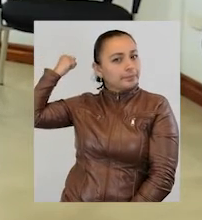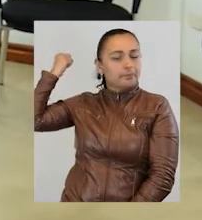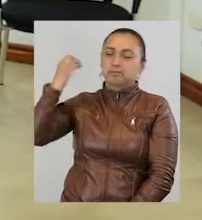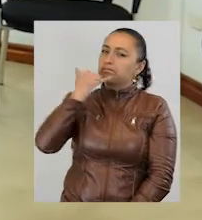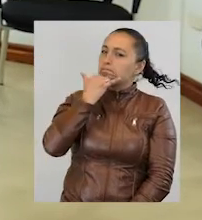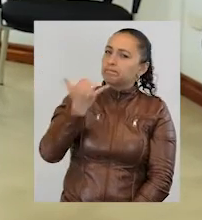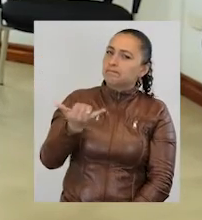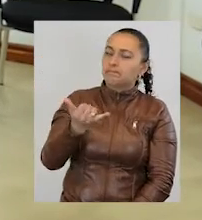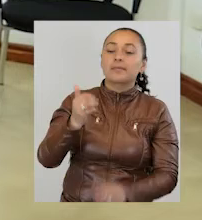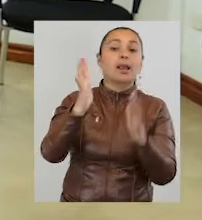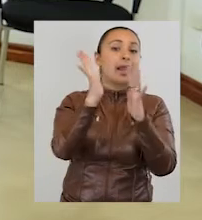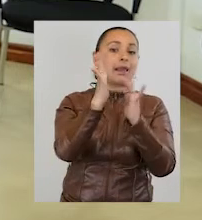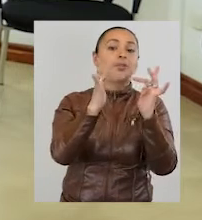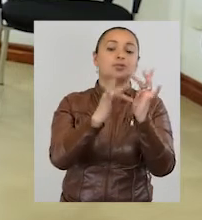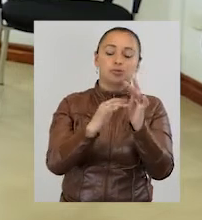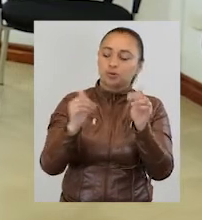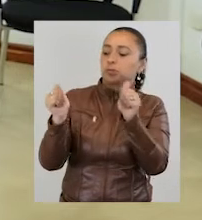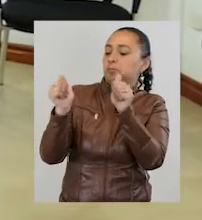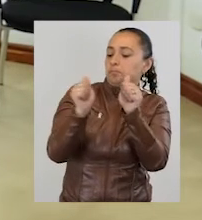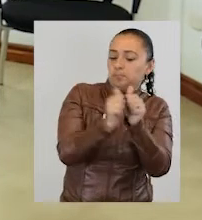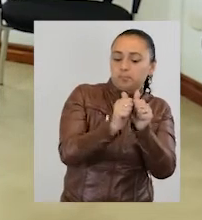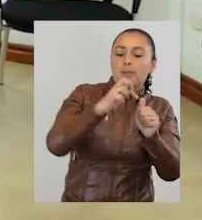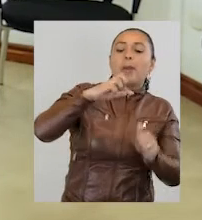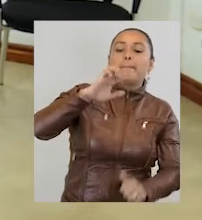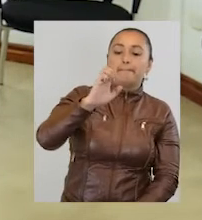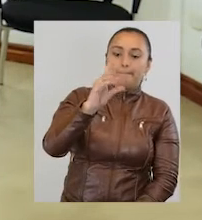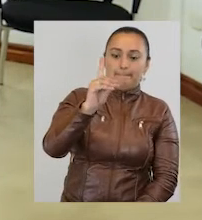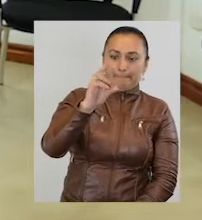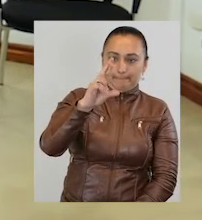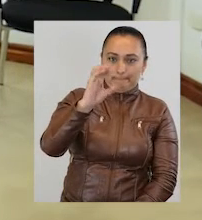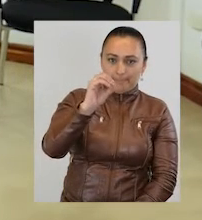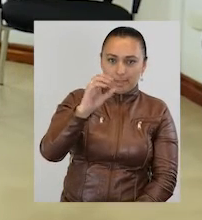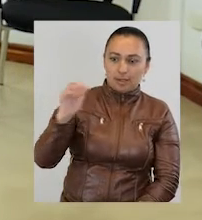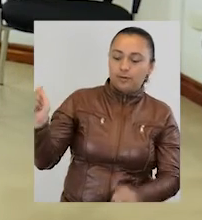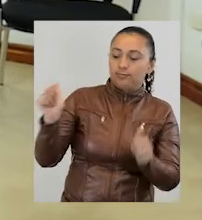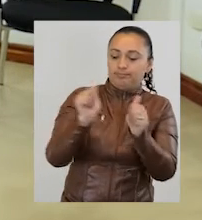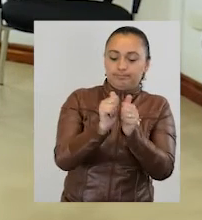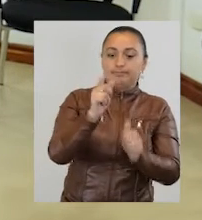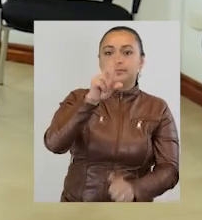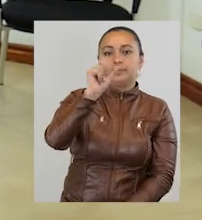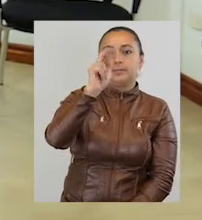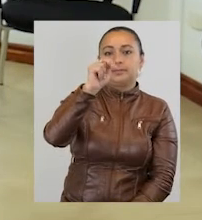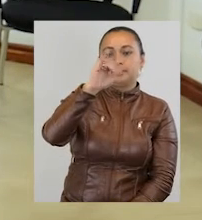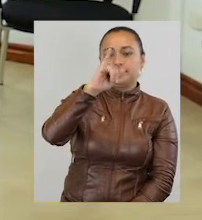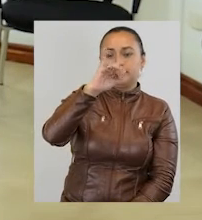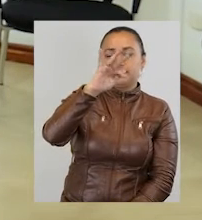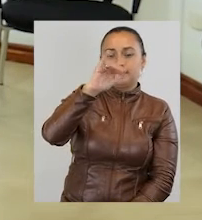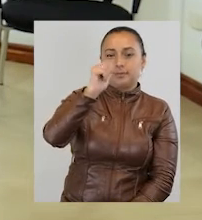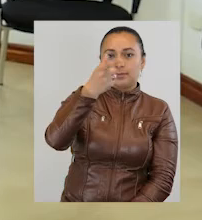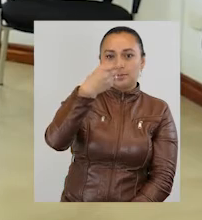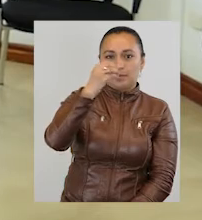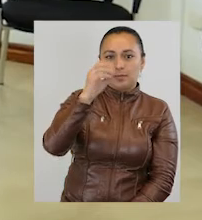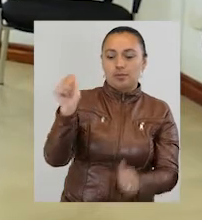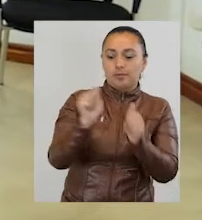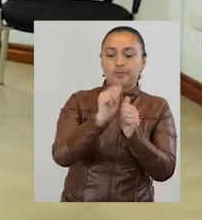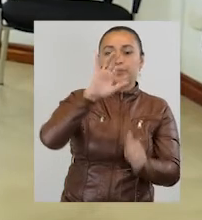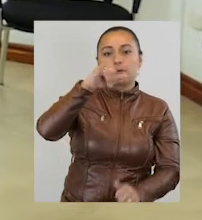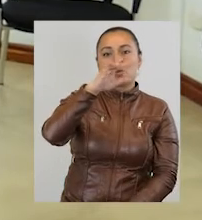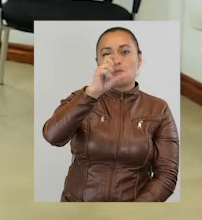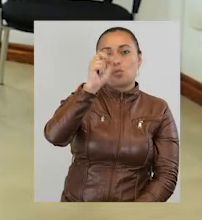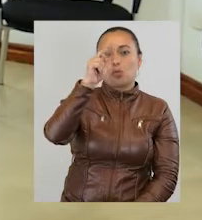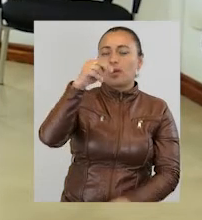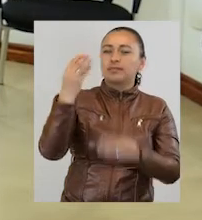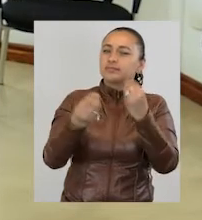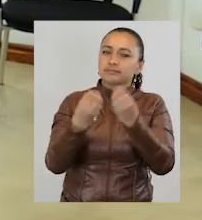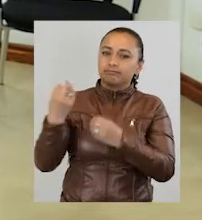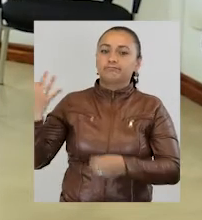En aquel tiempo Jesús se hizo acompañar de Pedro, Santiago y Juan y subió a